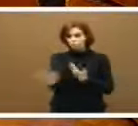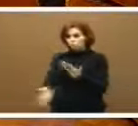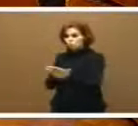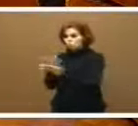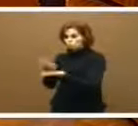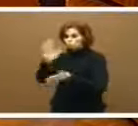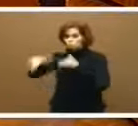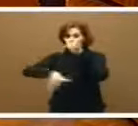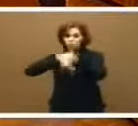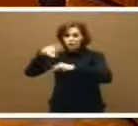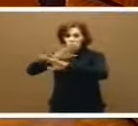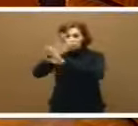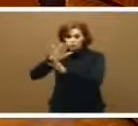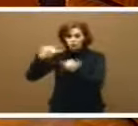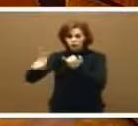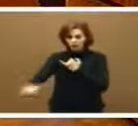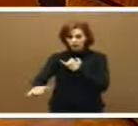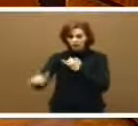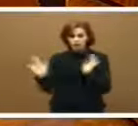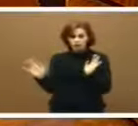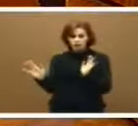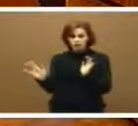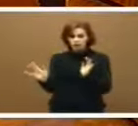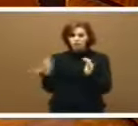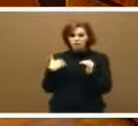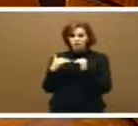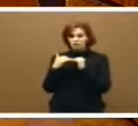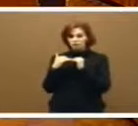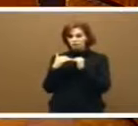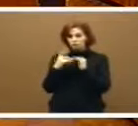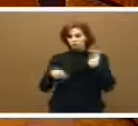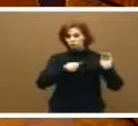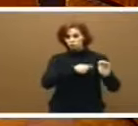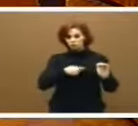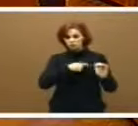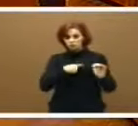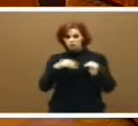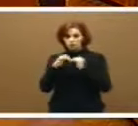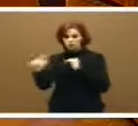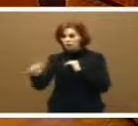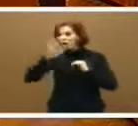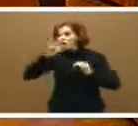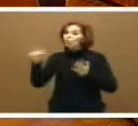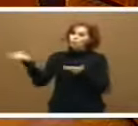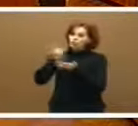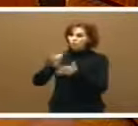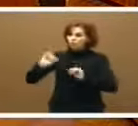votación final el texto de la ley, una vez armonizado por la comisión de armonización de la Cámara. Entramos en votación.